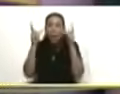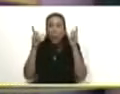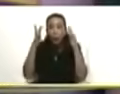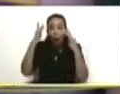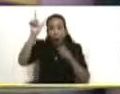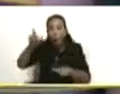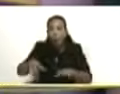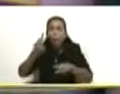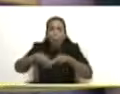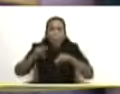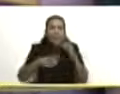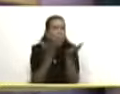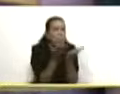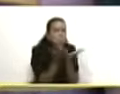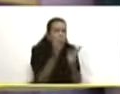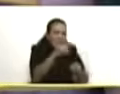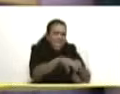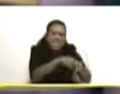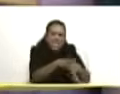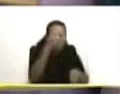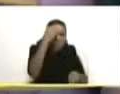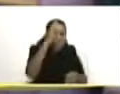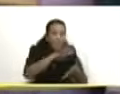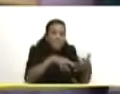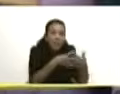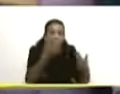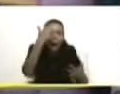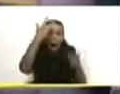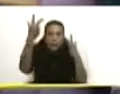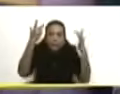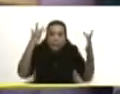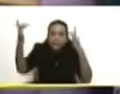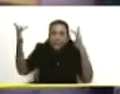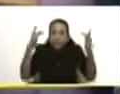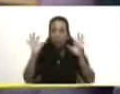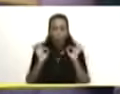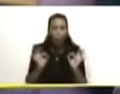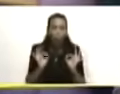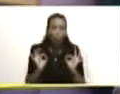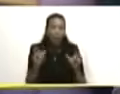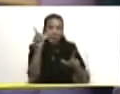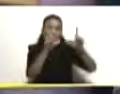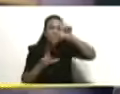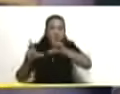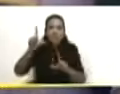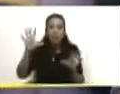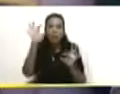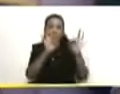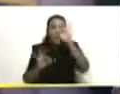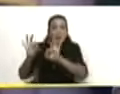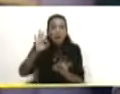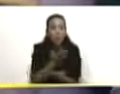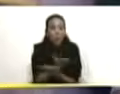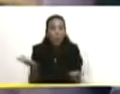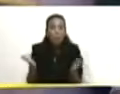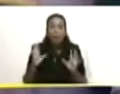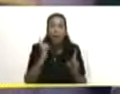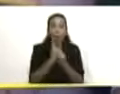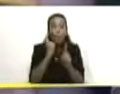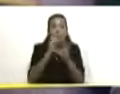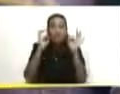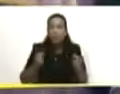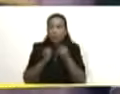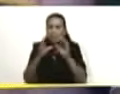todos esos niños, niñas y jóvenes venezolanos que son grandes matemáticos y matemáticas, y brindarles a través de las Olimpiadas